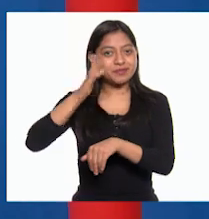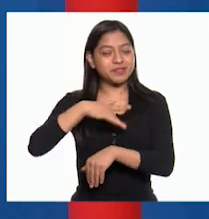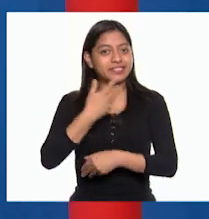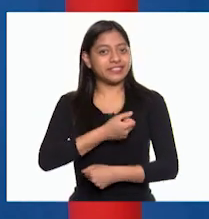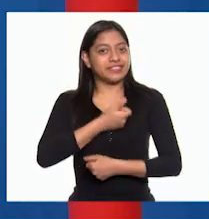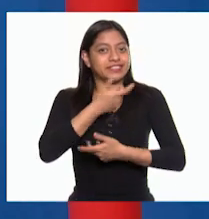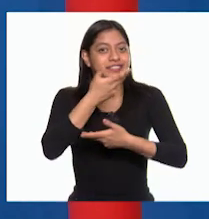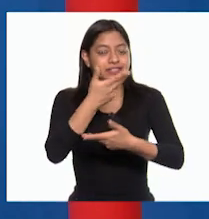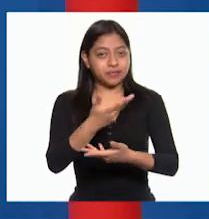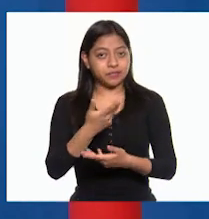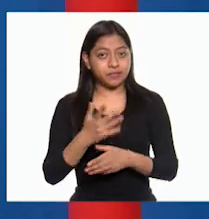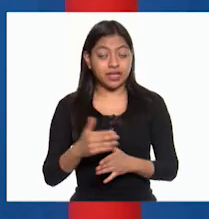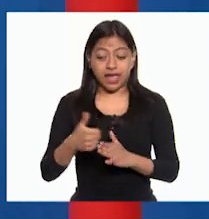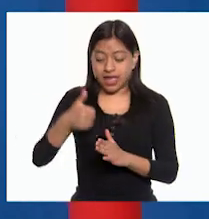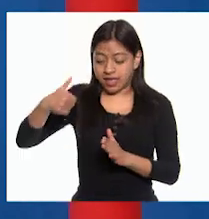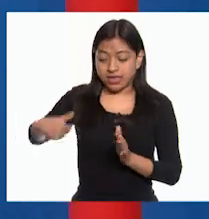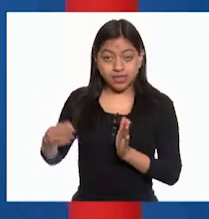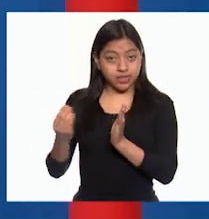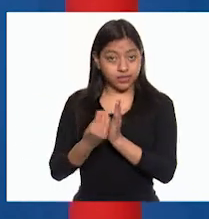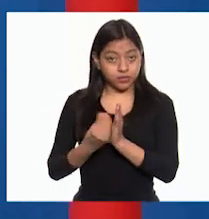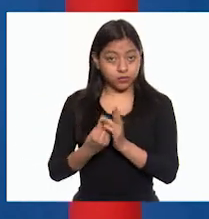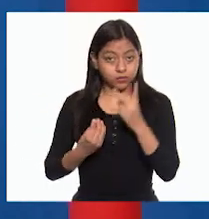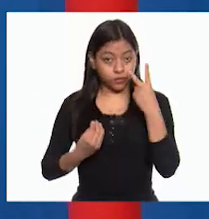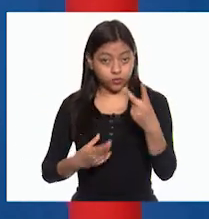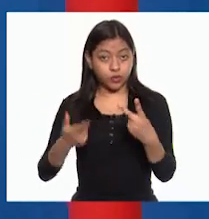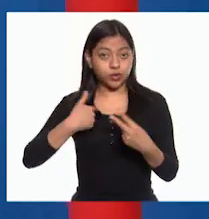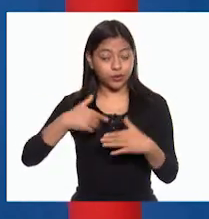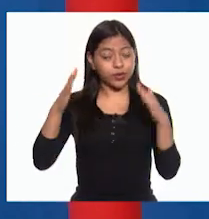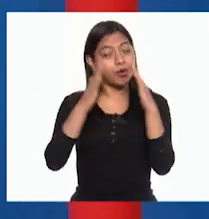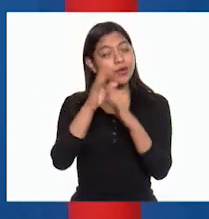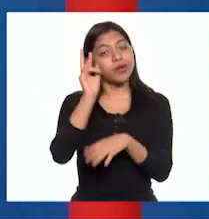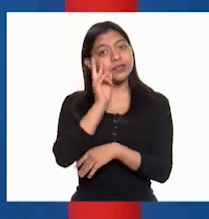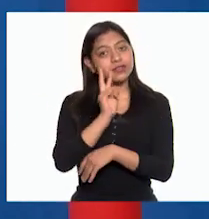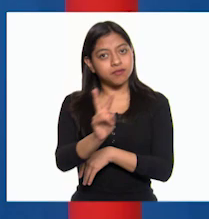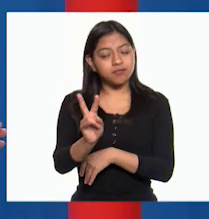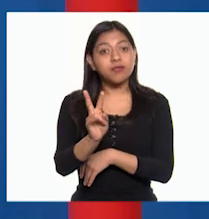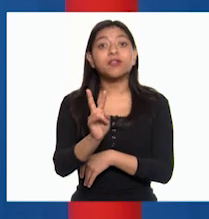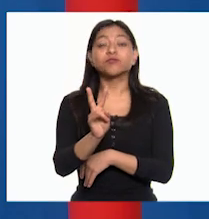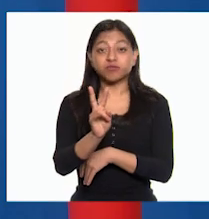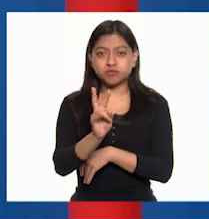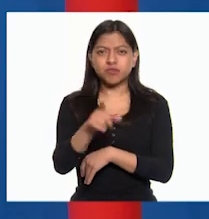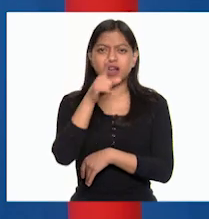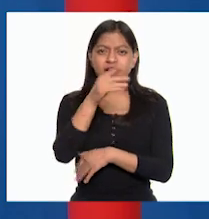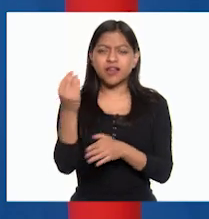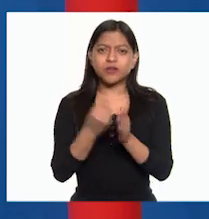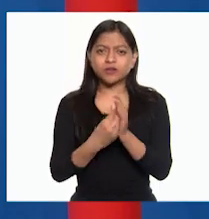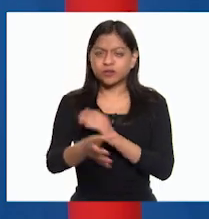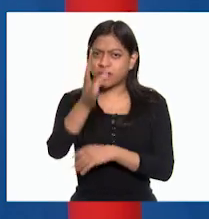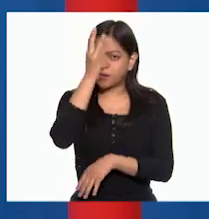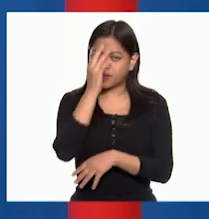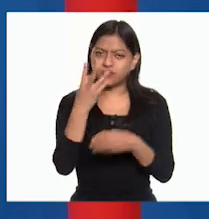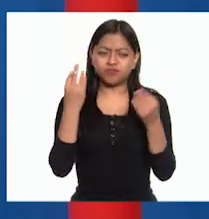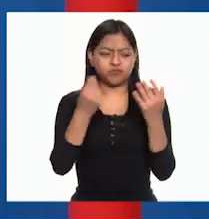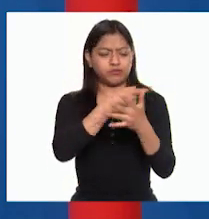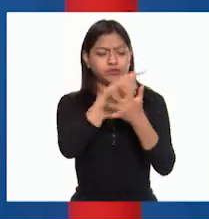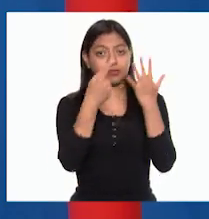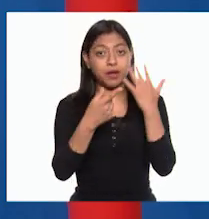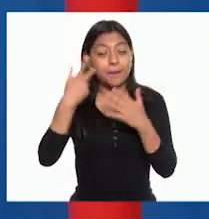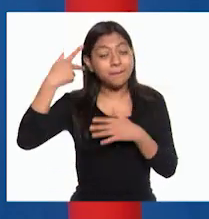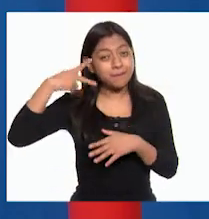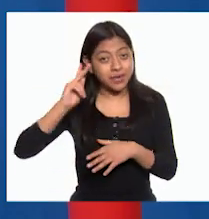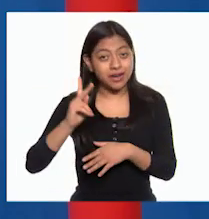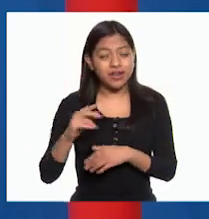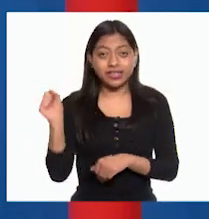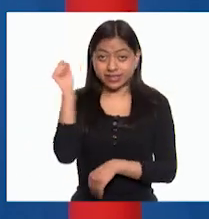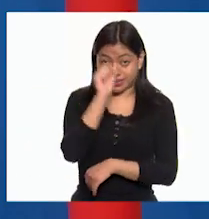Gaby. Las dos sesiones anteriores que yo vi en mi casita me resultaron muy reveladoras en muchos sentidos. Sin embargo, el